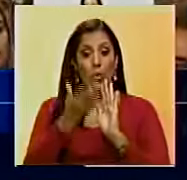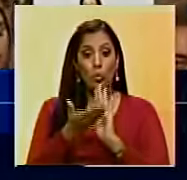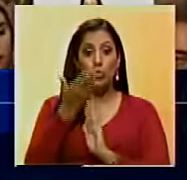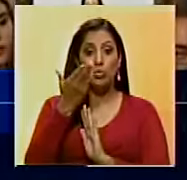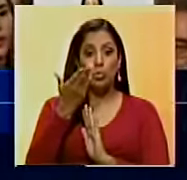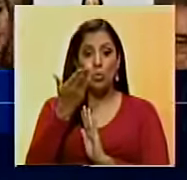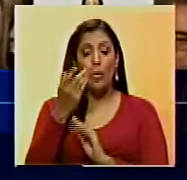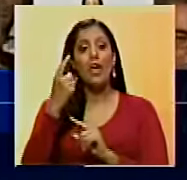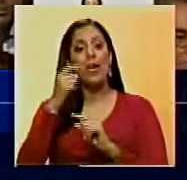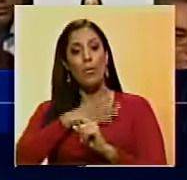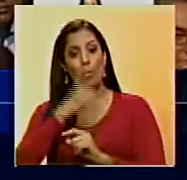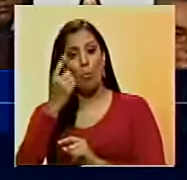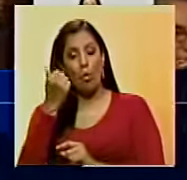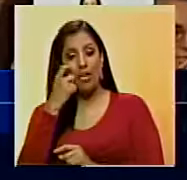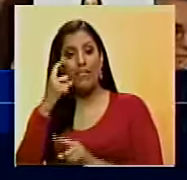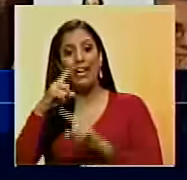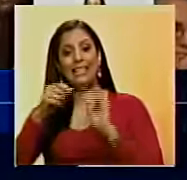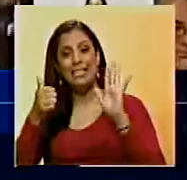bolívares la de 95.